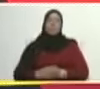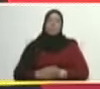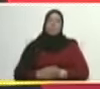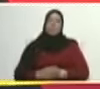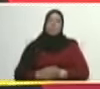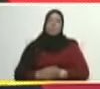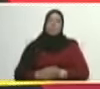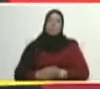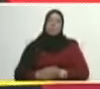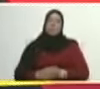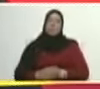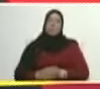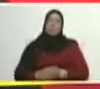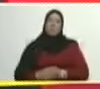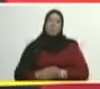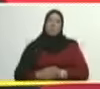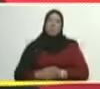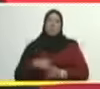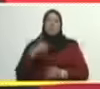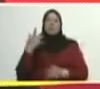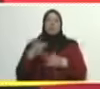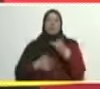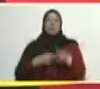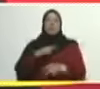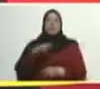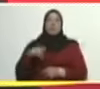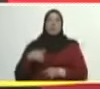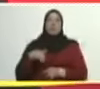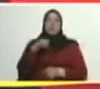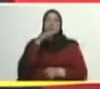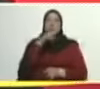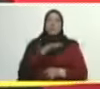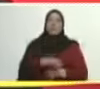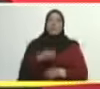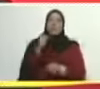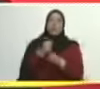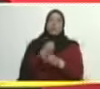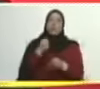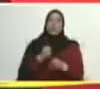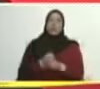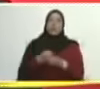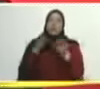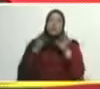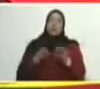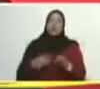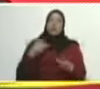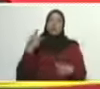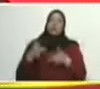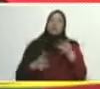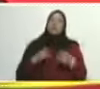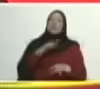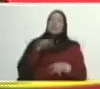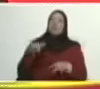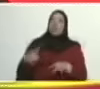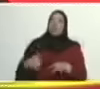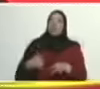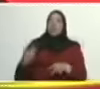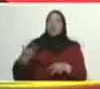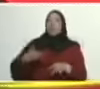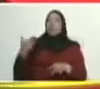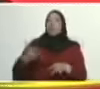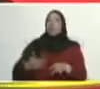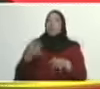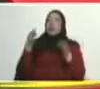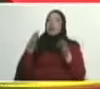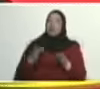Con este inexcusable proceder en Ecuador, se ha ultrajado una de las instituciones jurídicas más importantes y